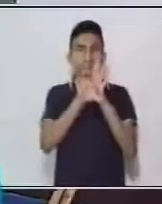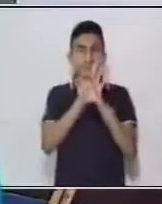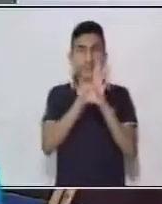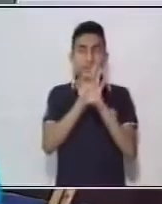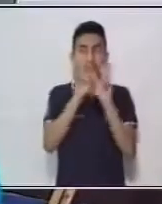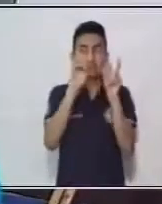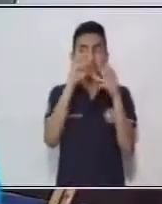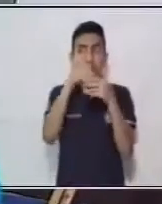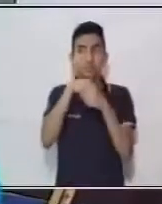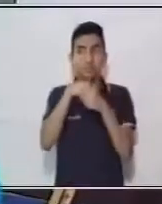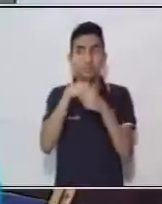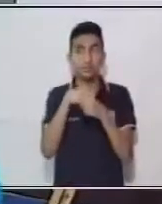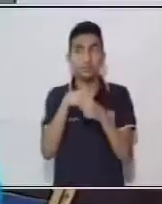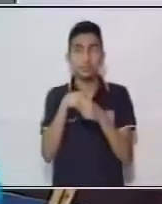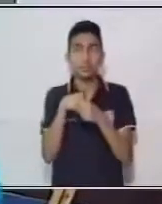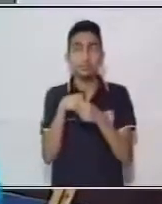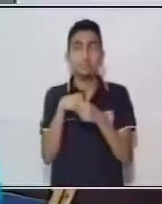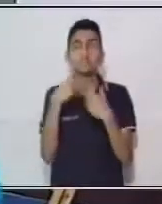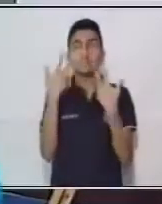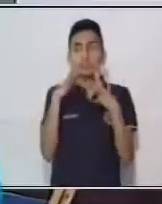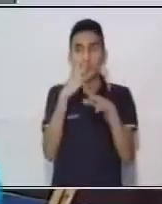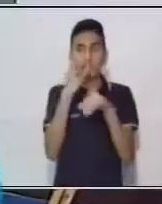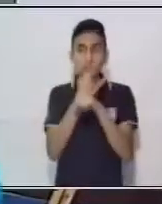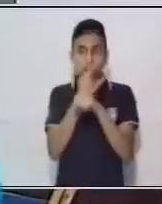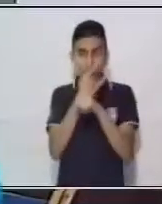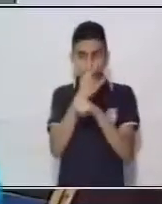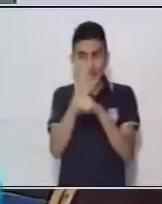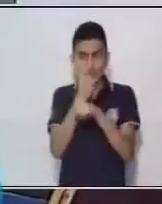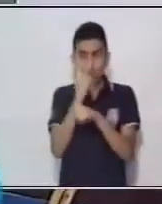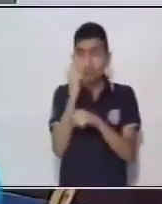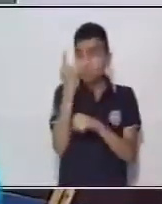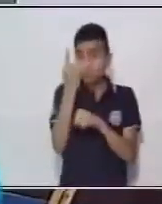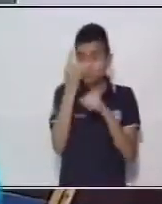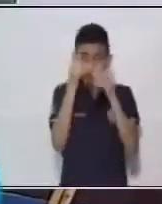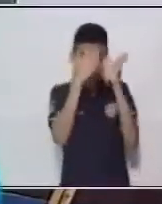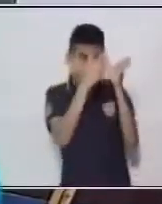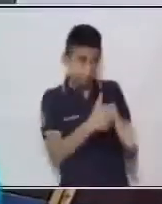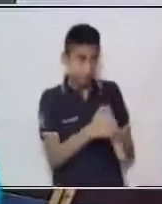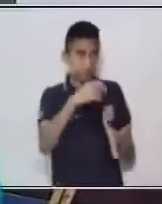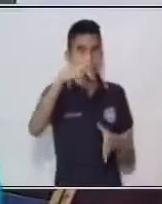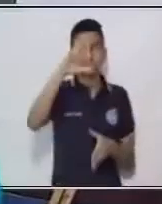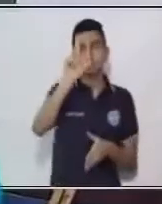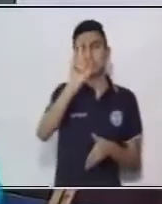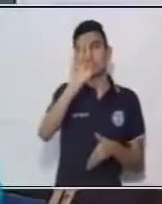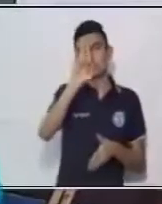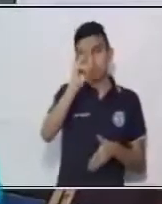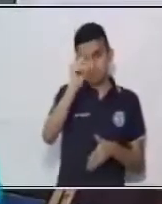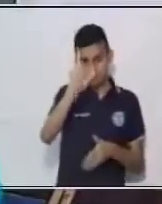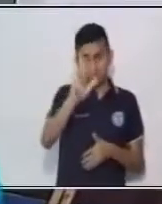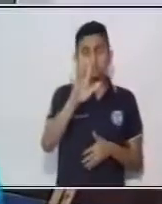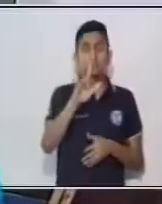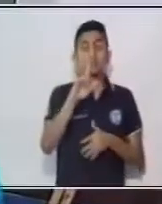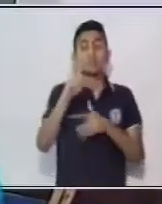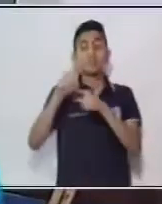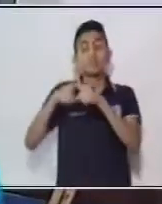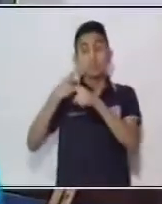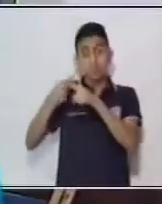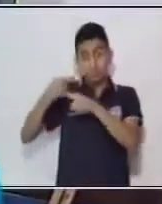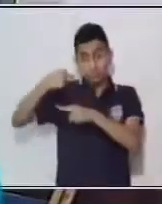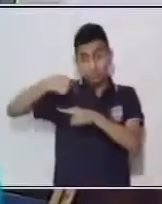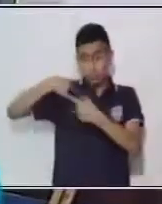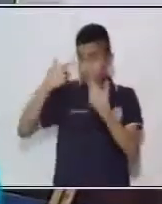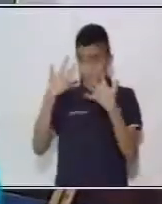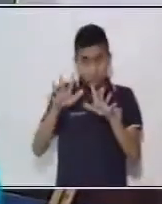que vamos a utilizar la primera persona plural. Cuando